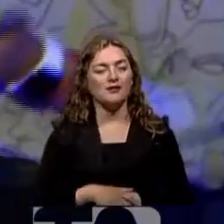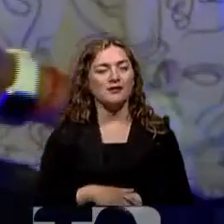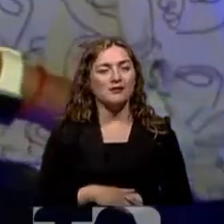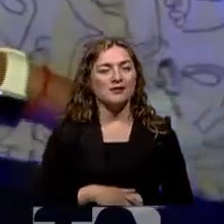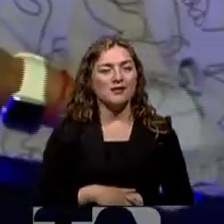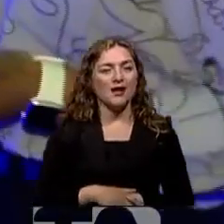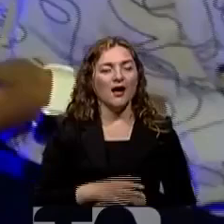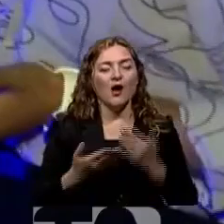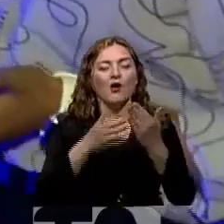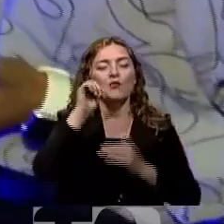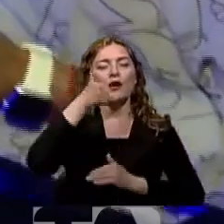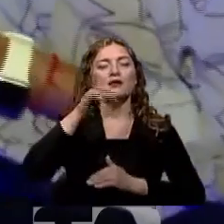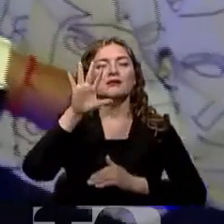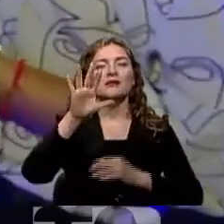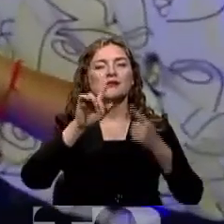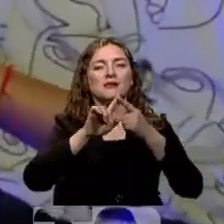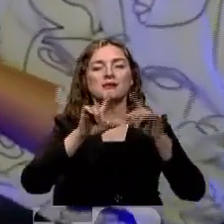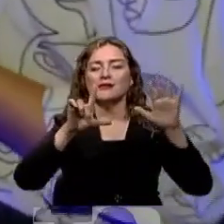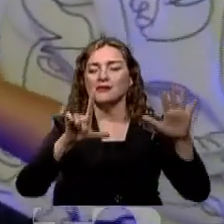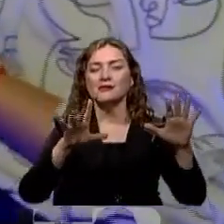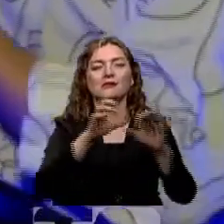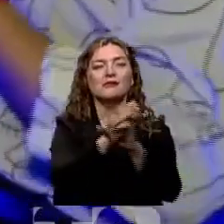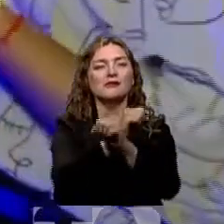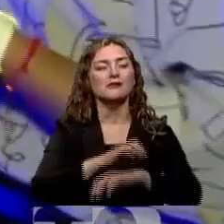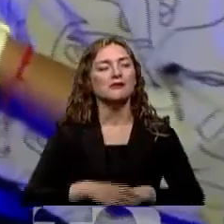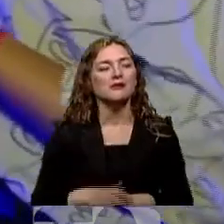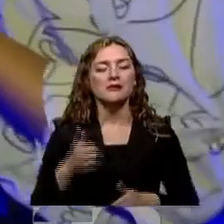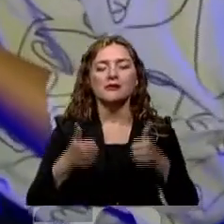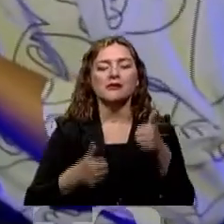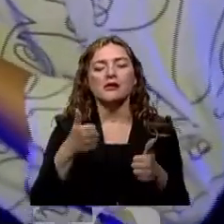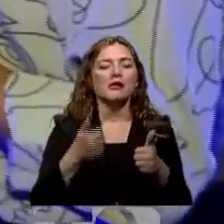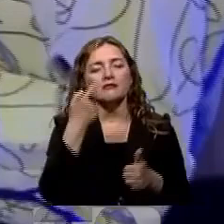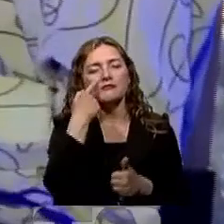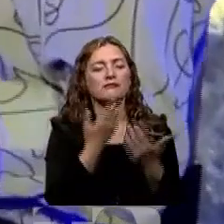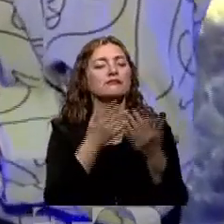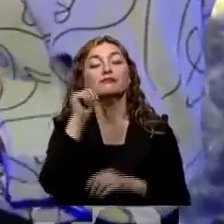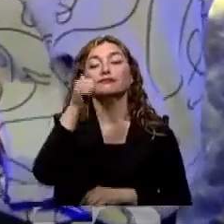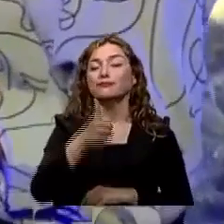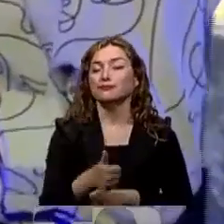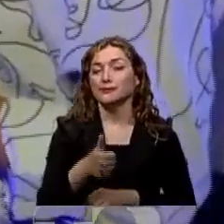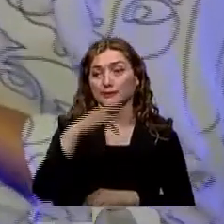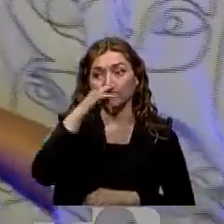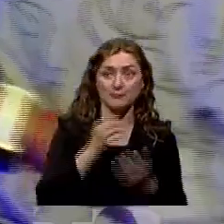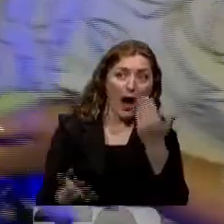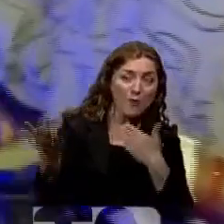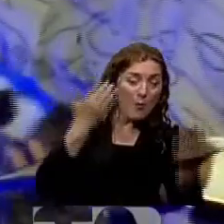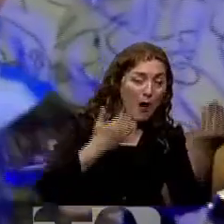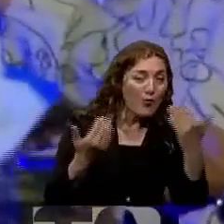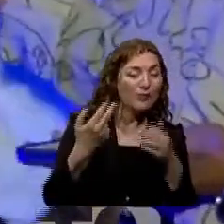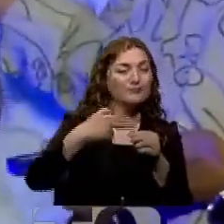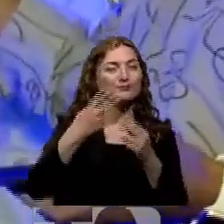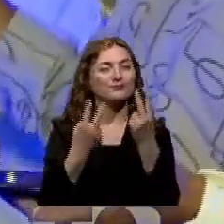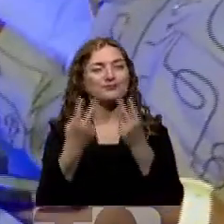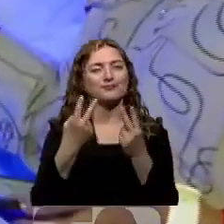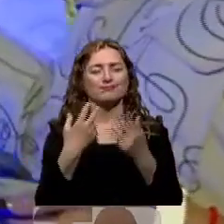evento es el día de mañana de 5 a 7. Doctor Nimbus, ¿cuáles son sus expectativas para mañana? Que vengan muchos niños, yo supongo. Claro, que vengan muchos niños.